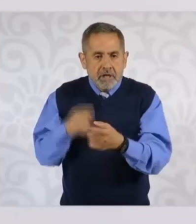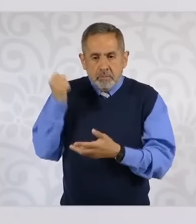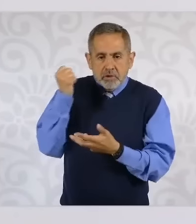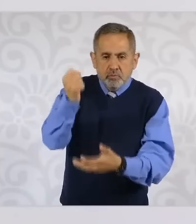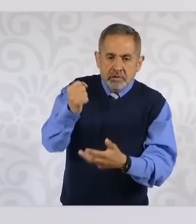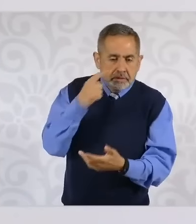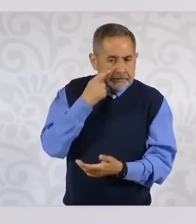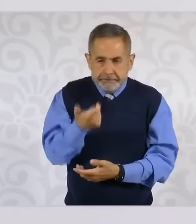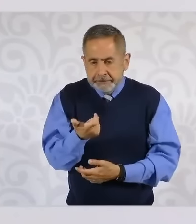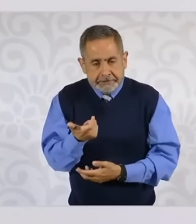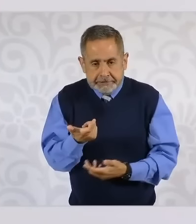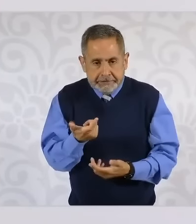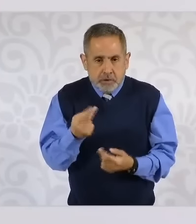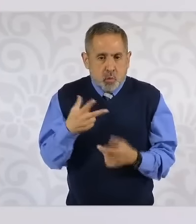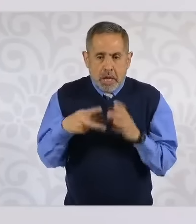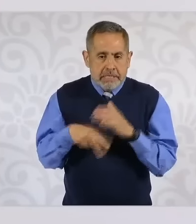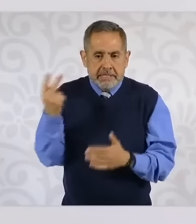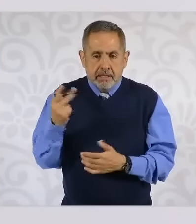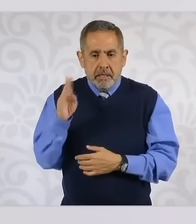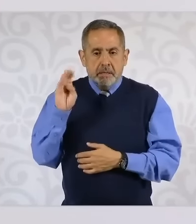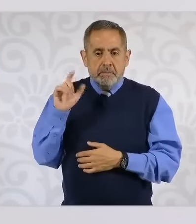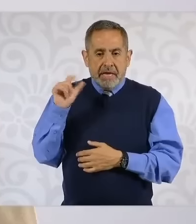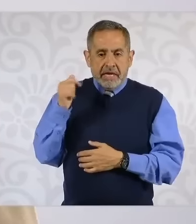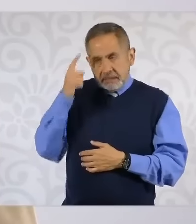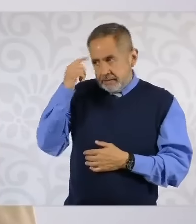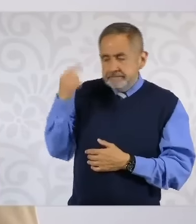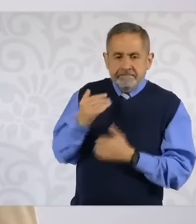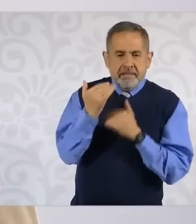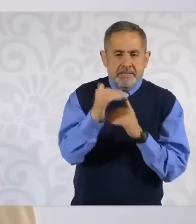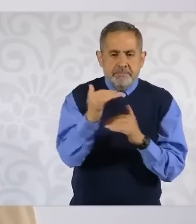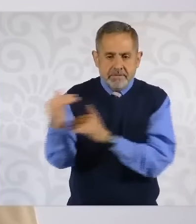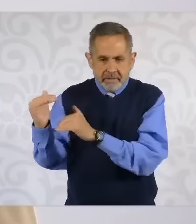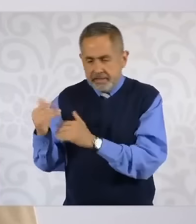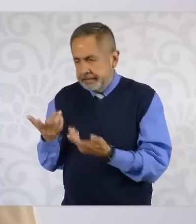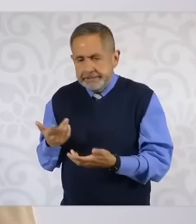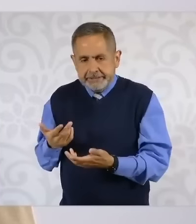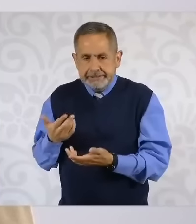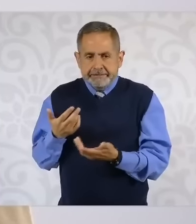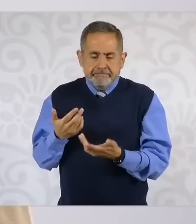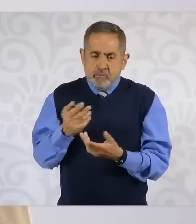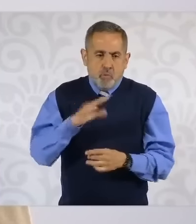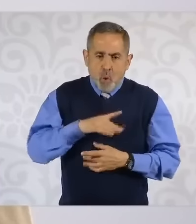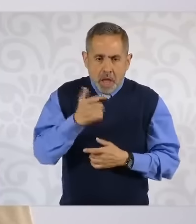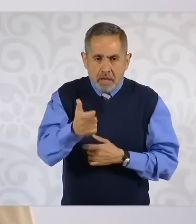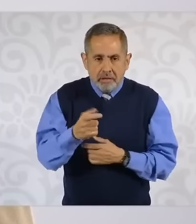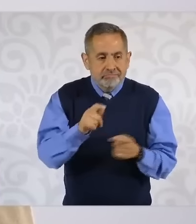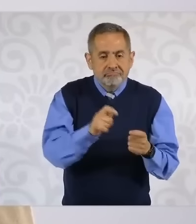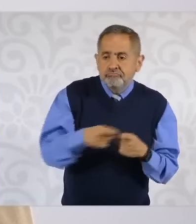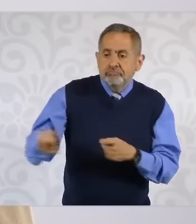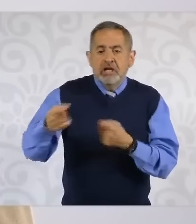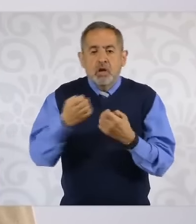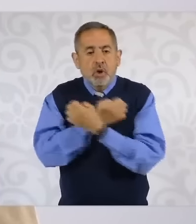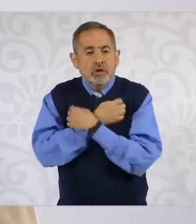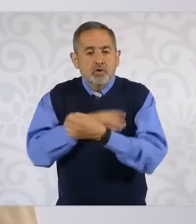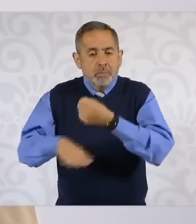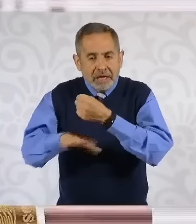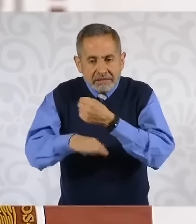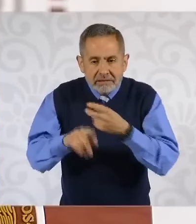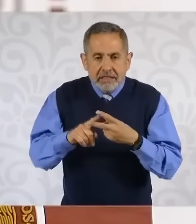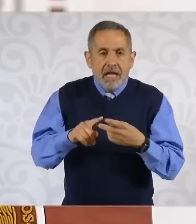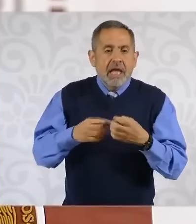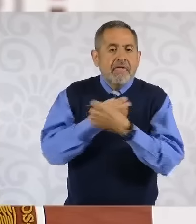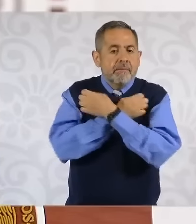presupuesto, los recursos para becas son limitados, están ampliando las becas de educación básica también, las becas